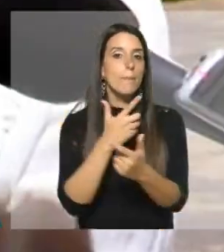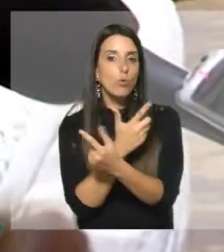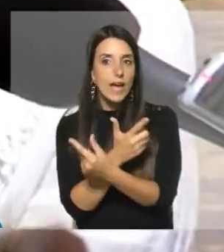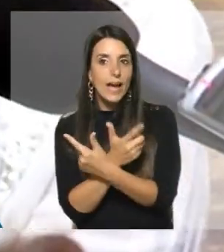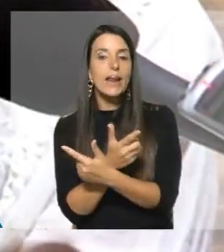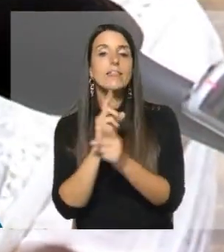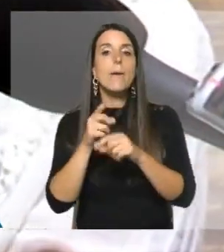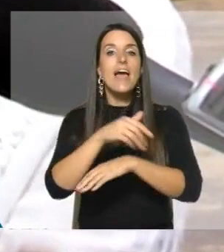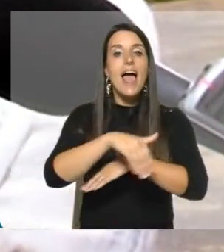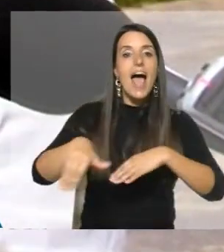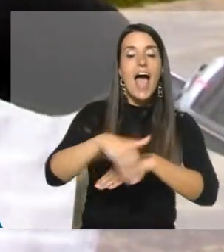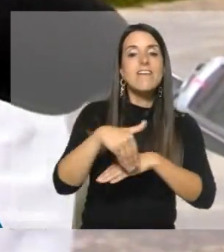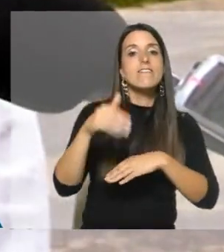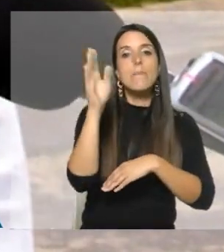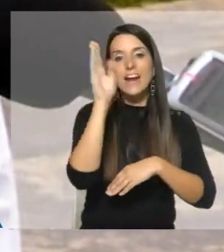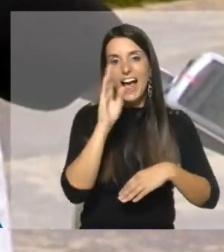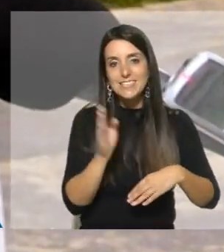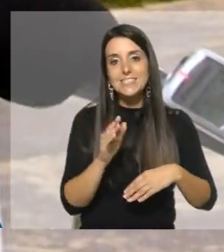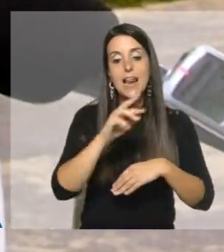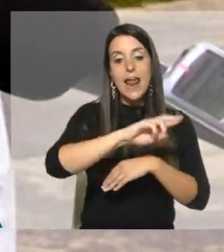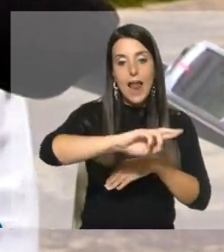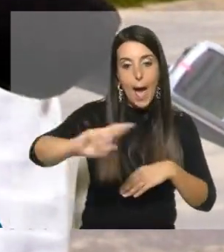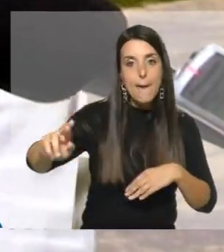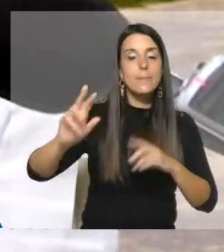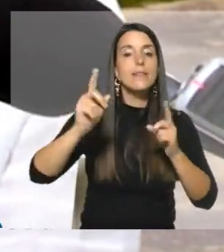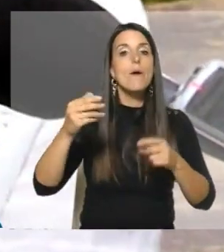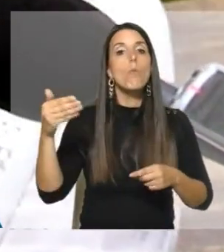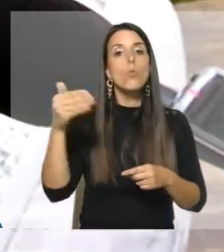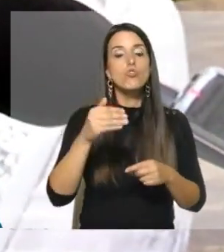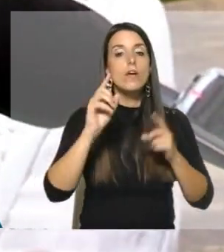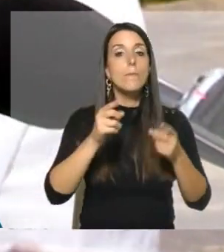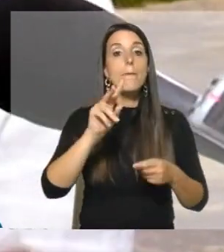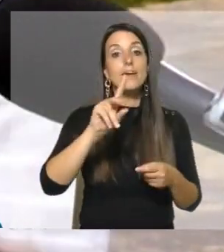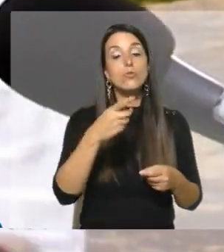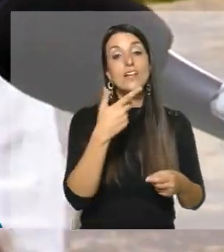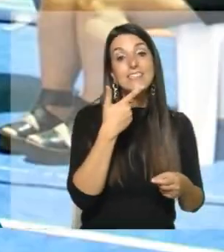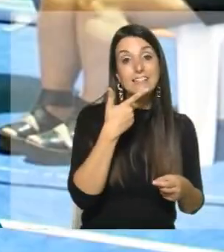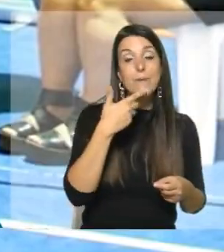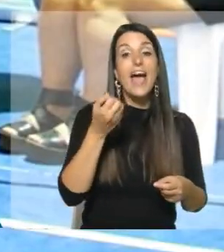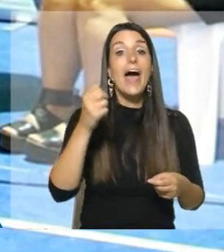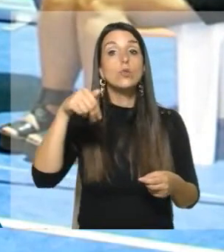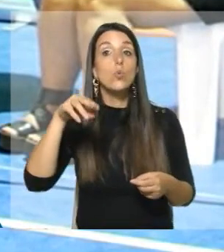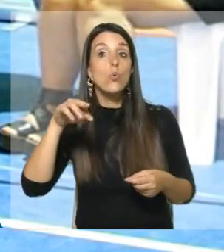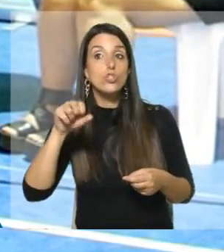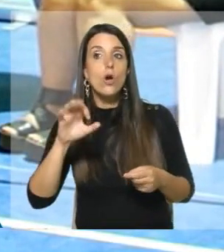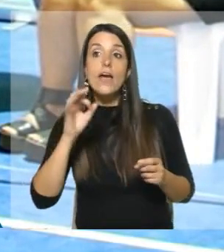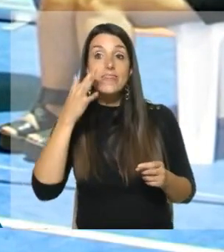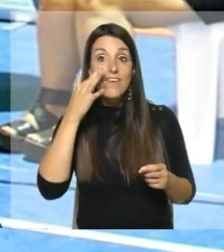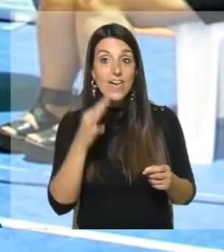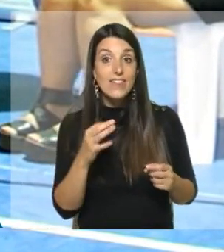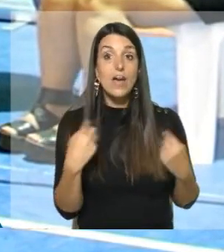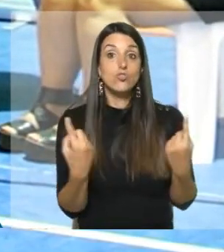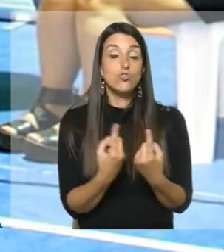con Avenida Brasil y la rambla tuvo una parte de buceo y también 21 y Solano y la verdad que hemos tenido